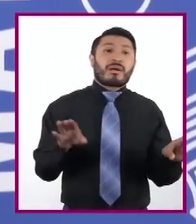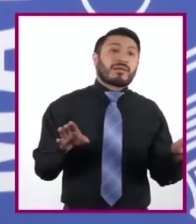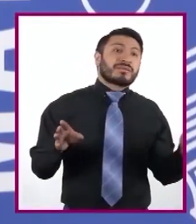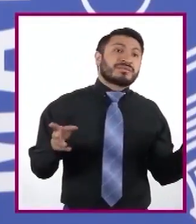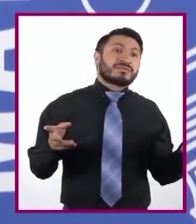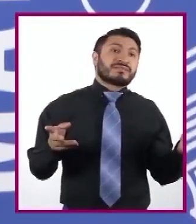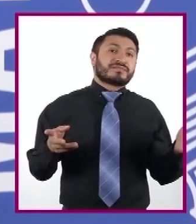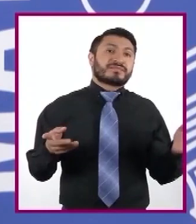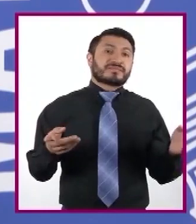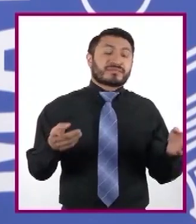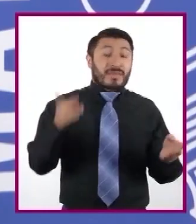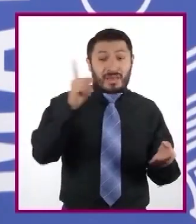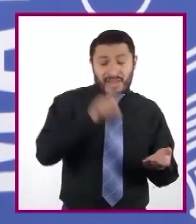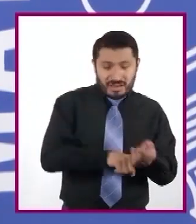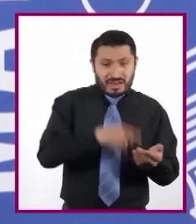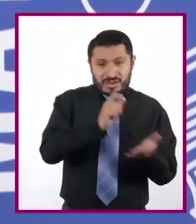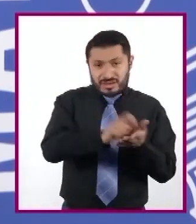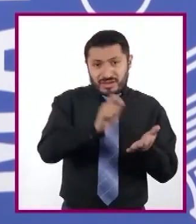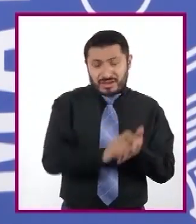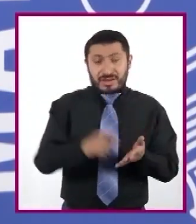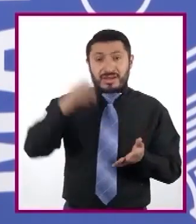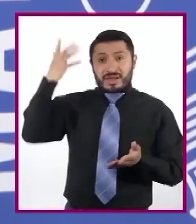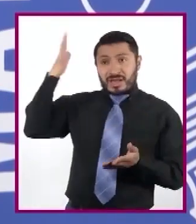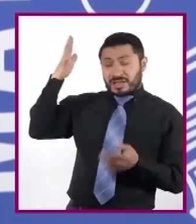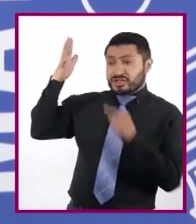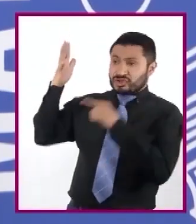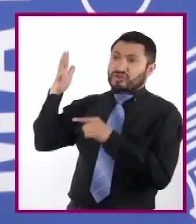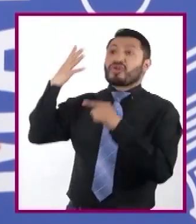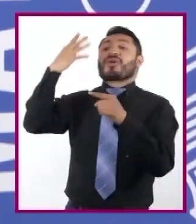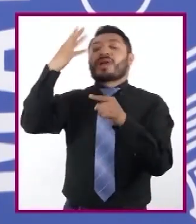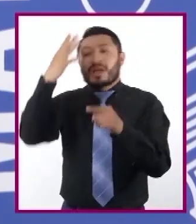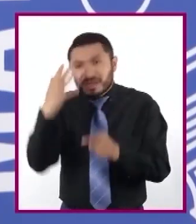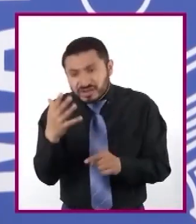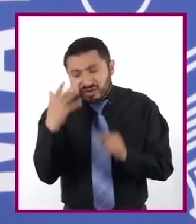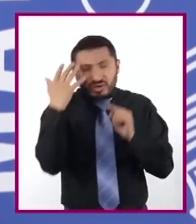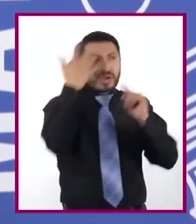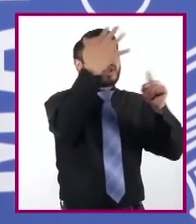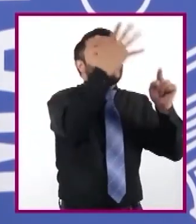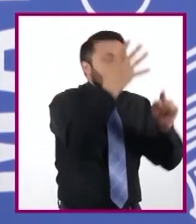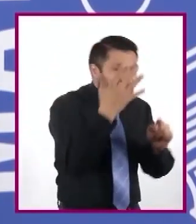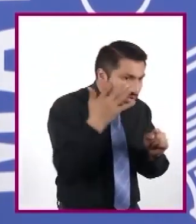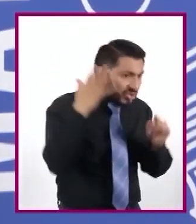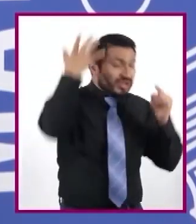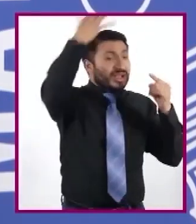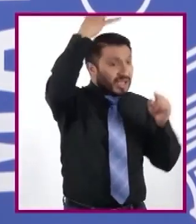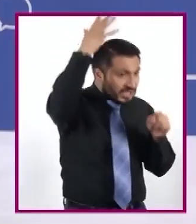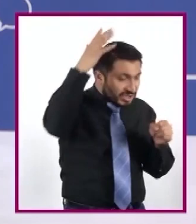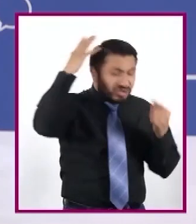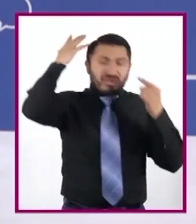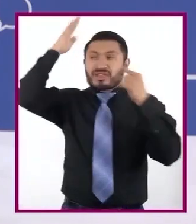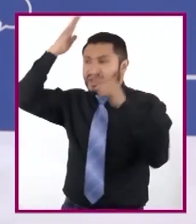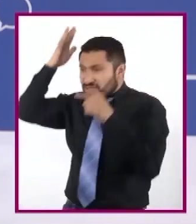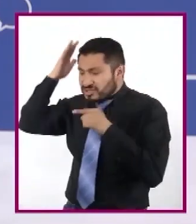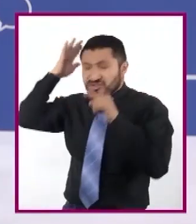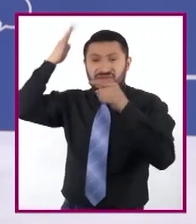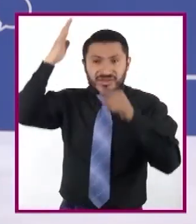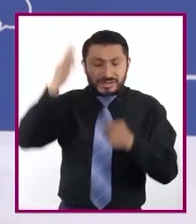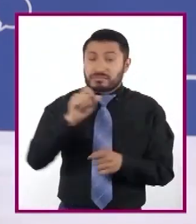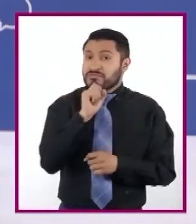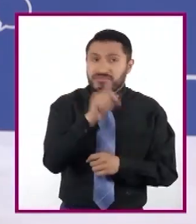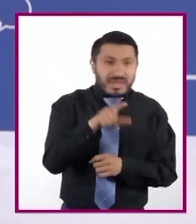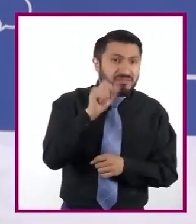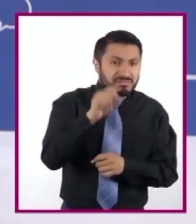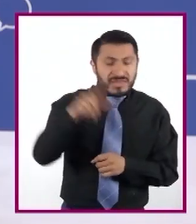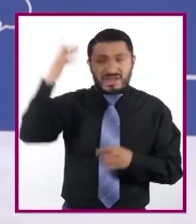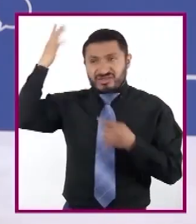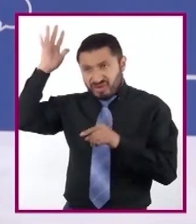los textos, el Sol esto, el Sol lo otro, el Sol lo demás allá. Correcto. Cuando un concepto